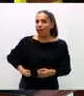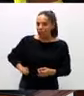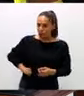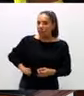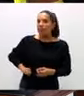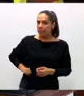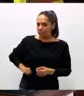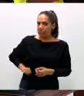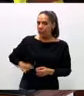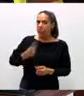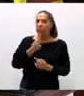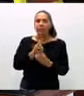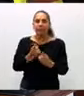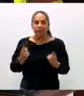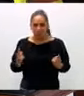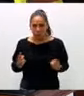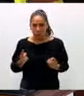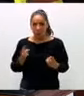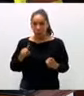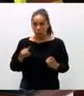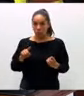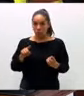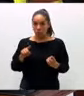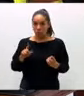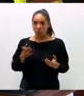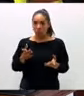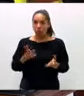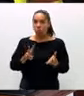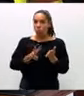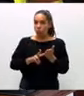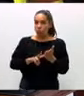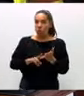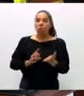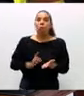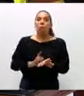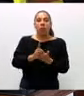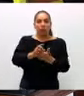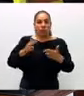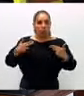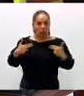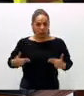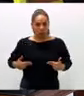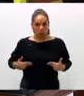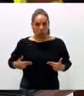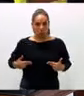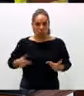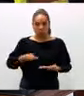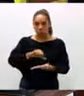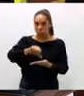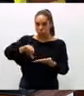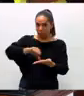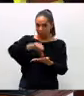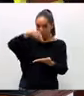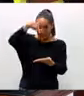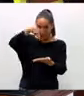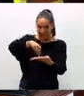un principio de derechos humanos, cuando ponemos el interés superior de la niñez al centro, entonces